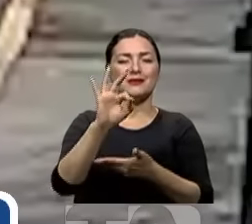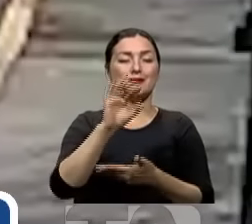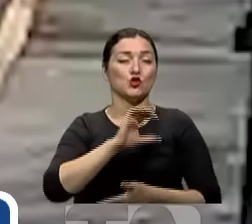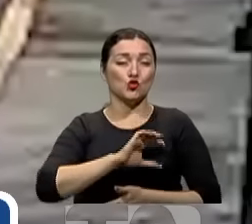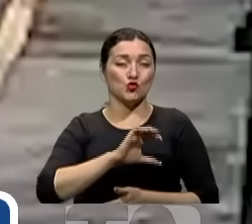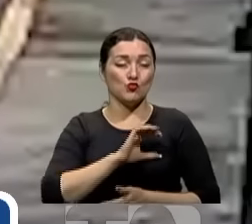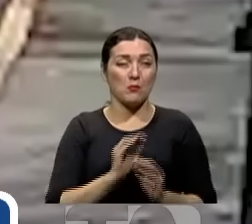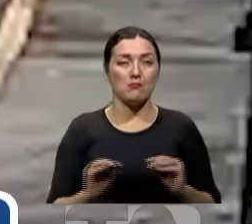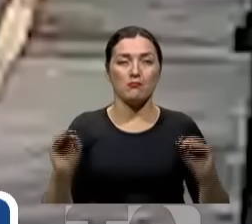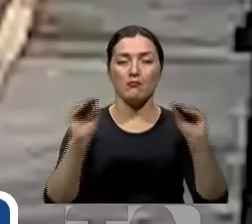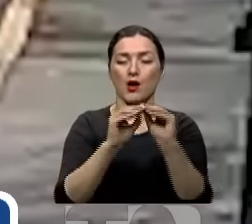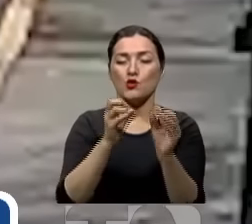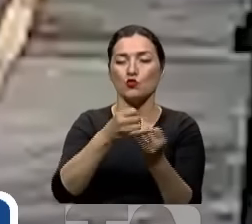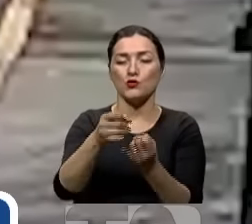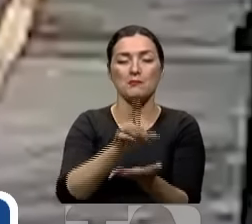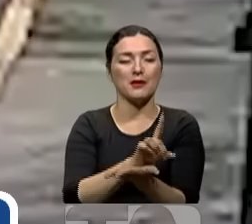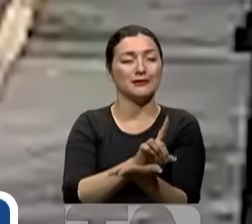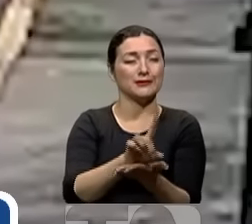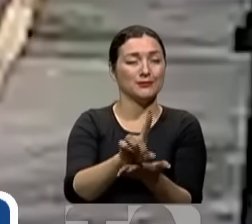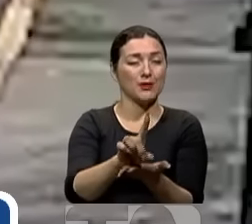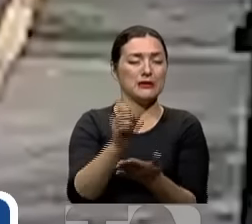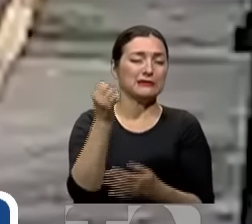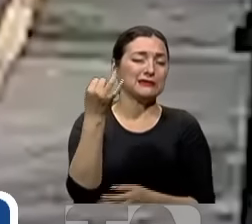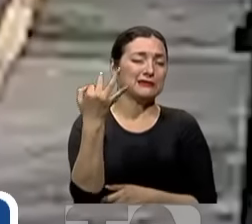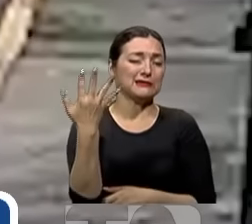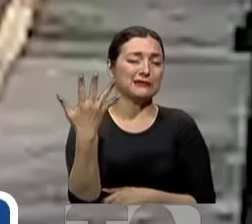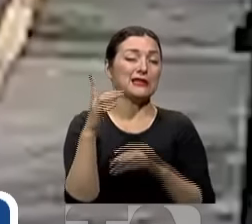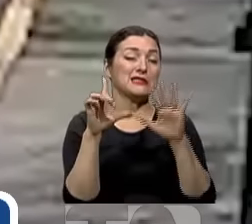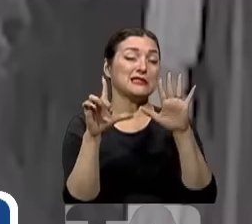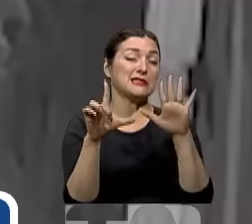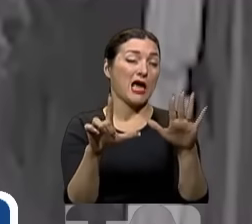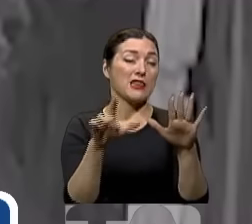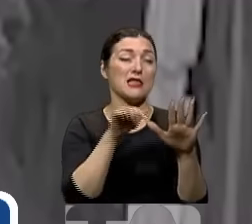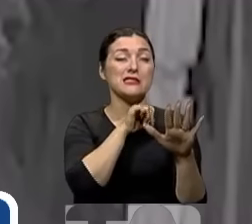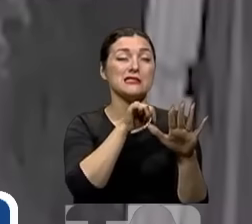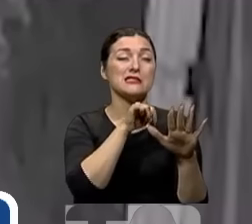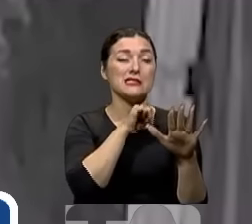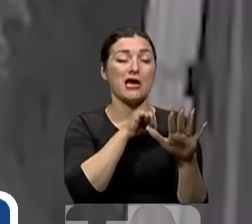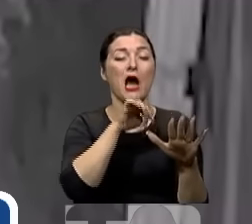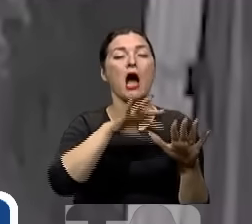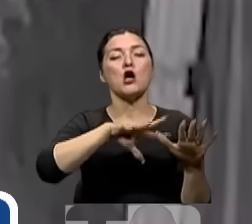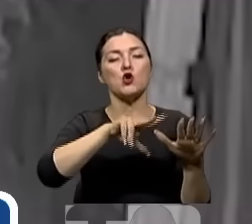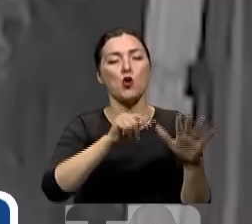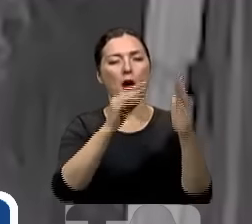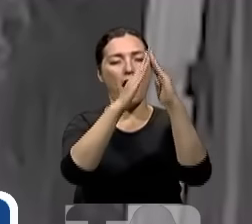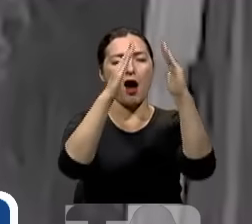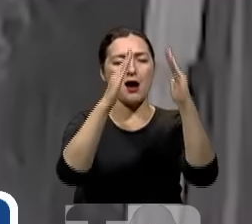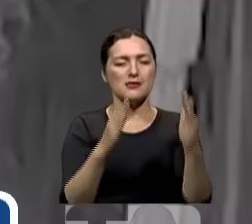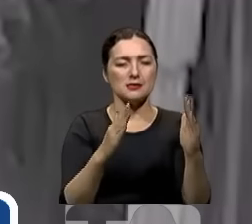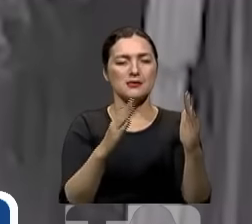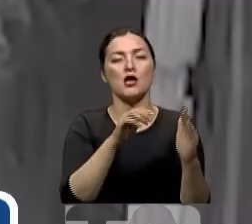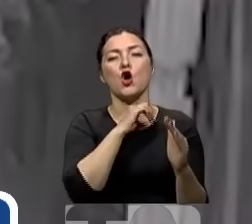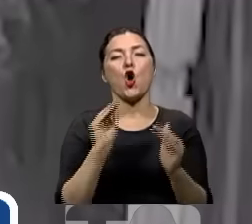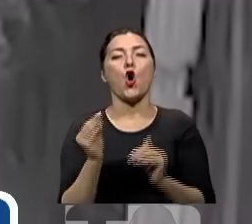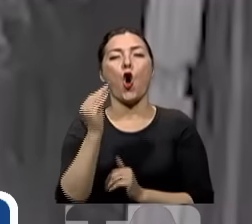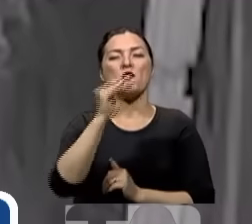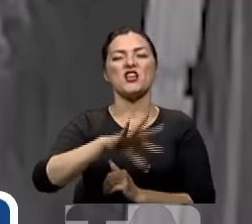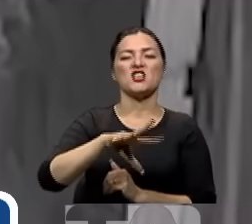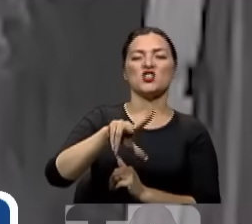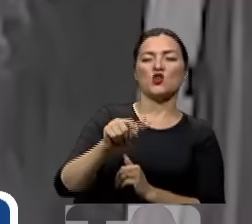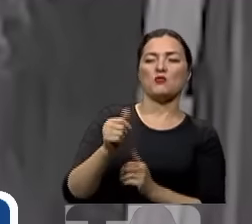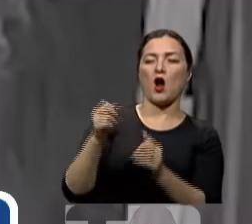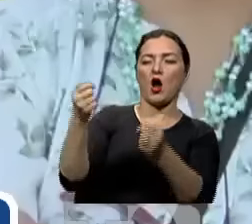delictivos aumentaron en la última semana, contabilizando 7 eventos en los que delincuentes robaron viviendas, asaltaron a jóvenes y sustrajeron